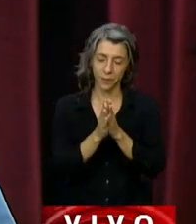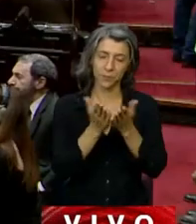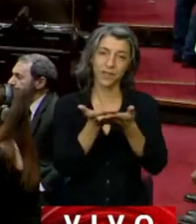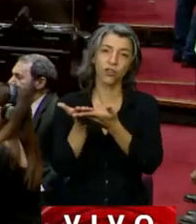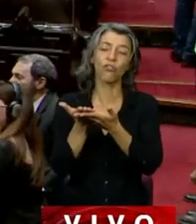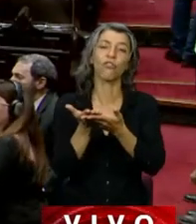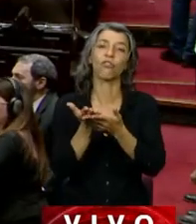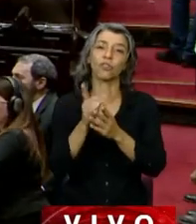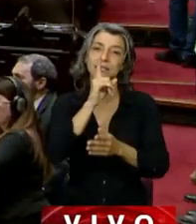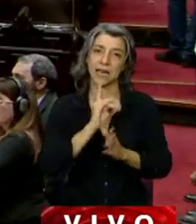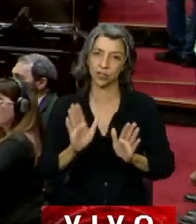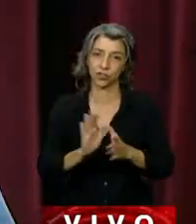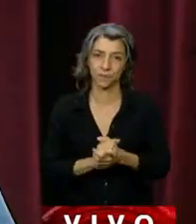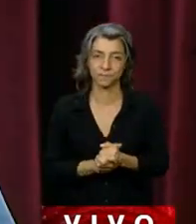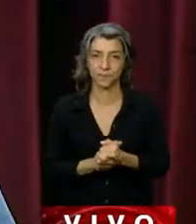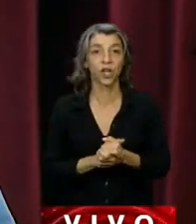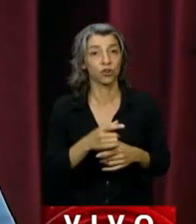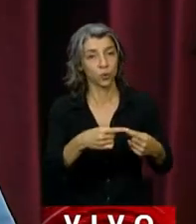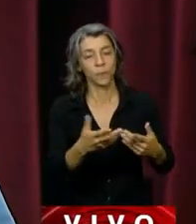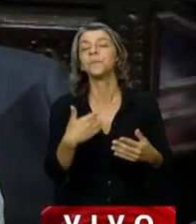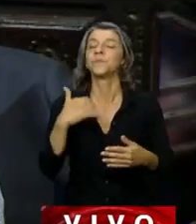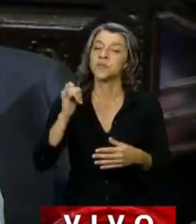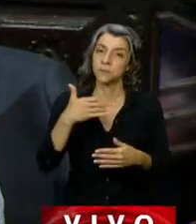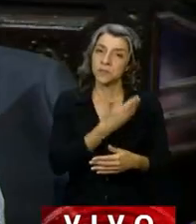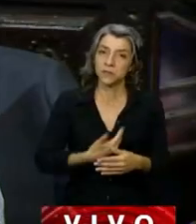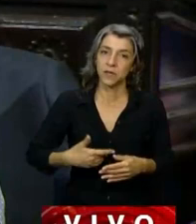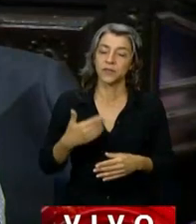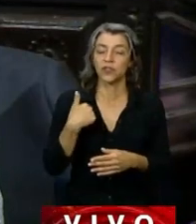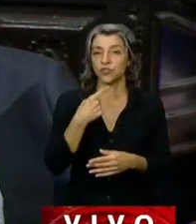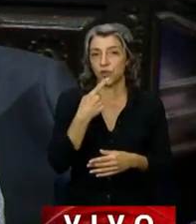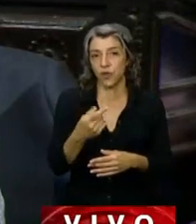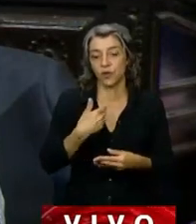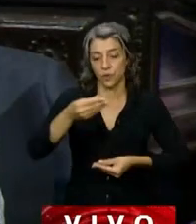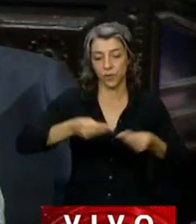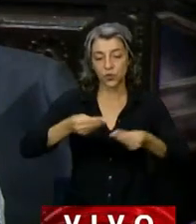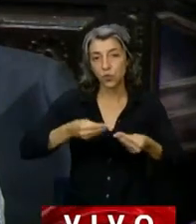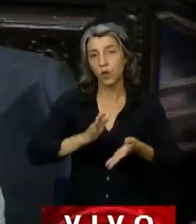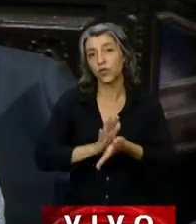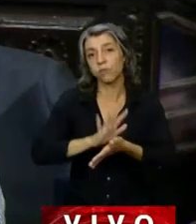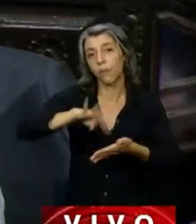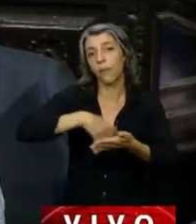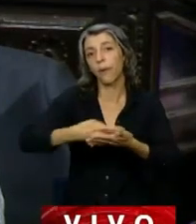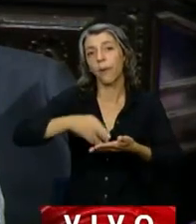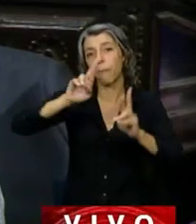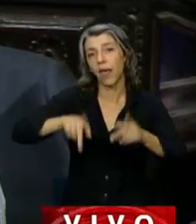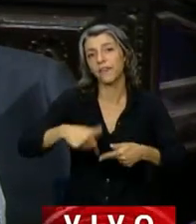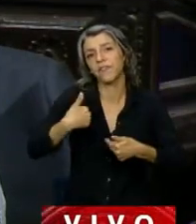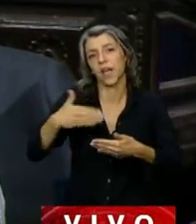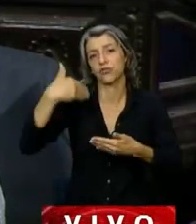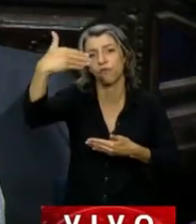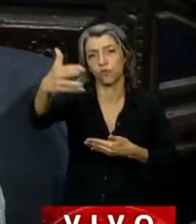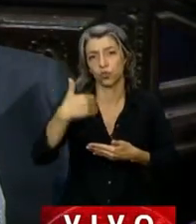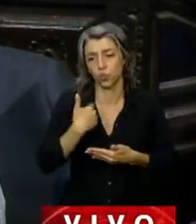silencio. Como le decía, presidente, el presupuesto es la hoja de ruta que tiene un gobierno. Yo entiendo